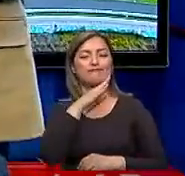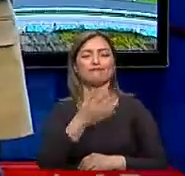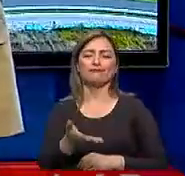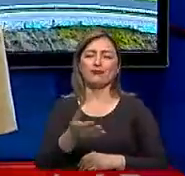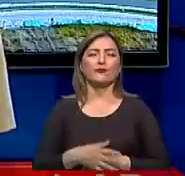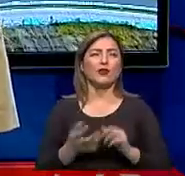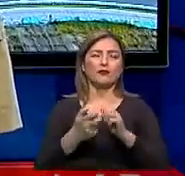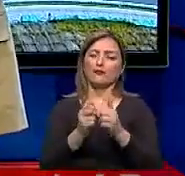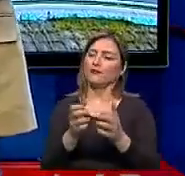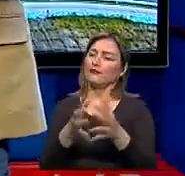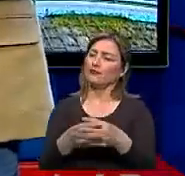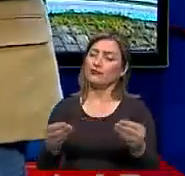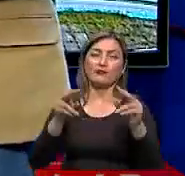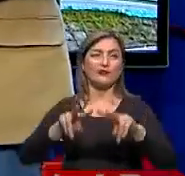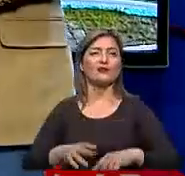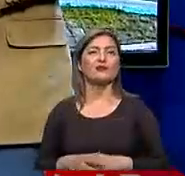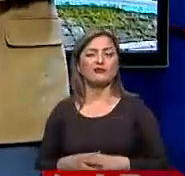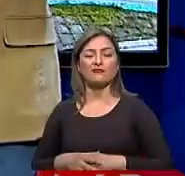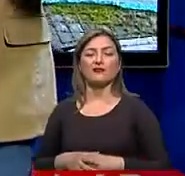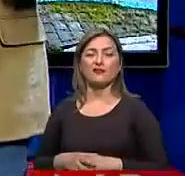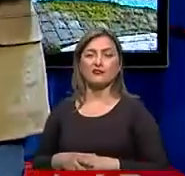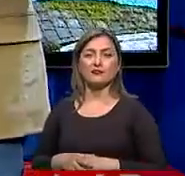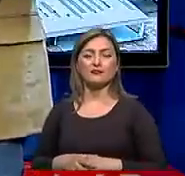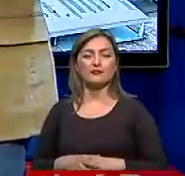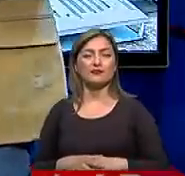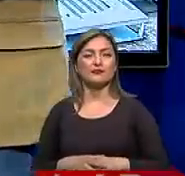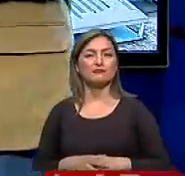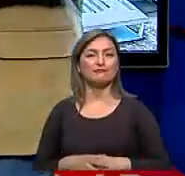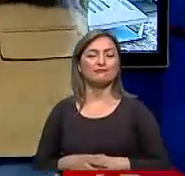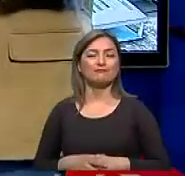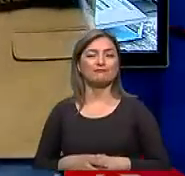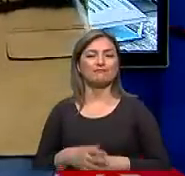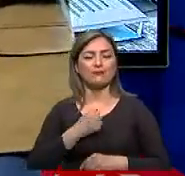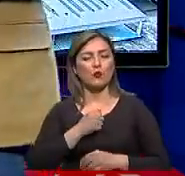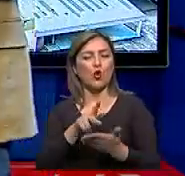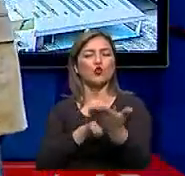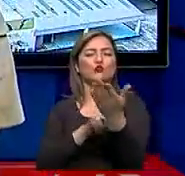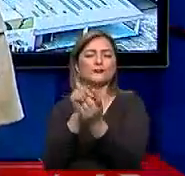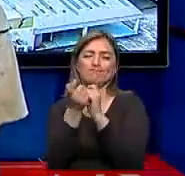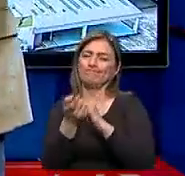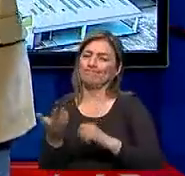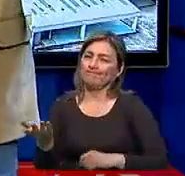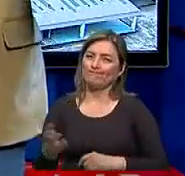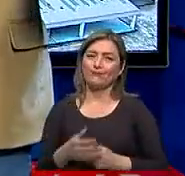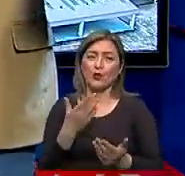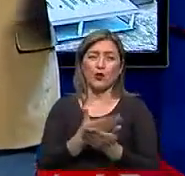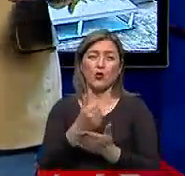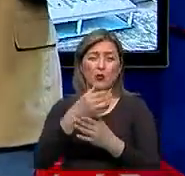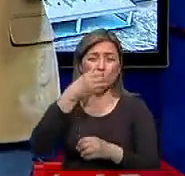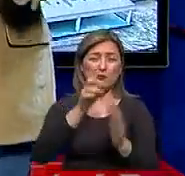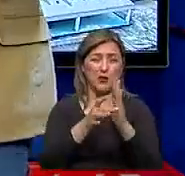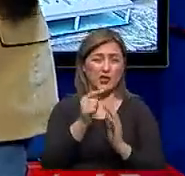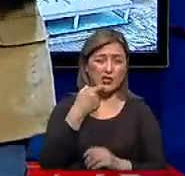parte del problema, también eres parte de la solución. Exactamente. Mucho tiene que ver con nuestros cambios de costumbres. No decimos que no se compre nunca una